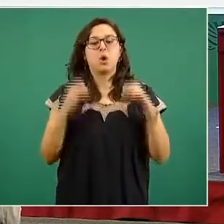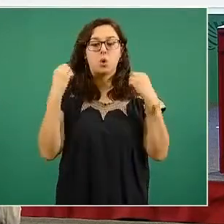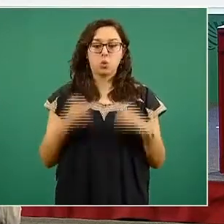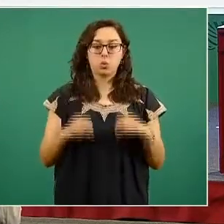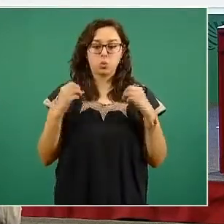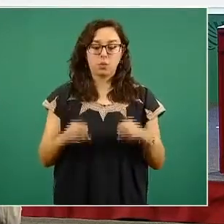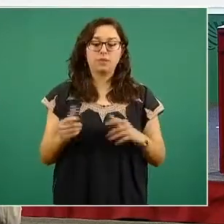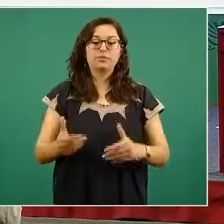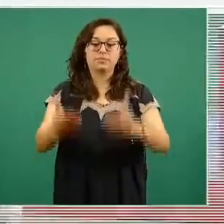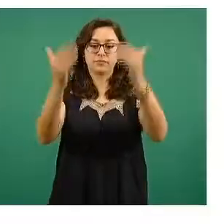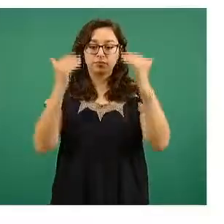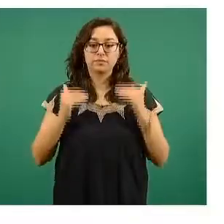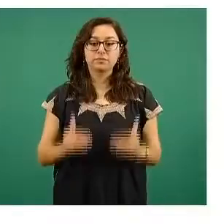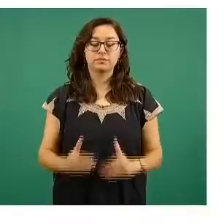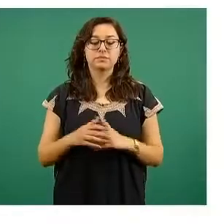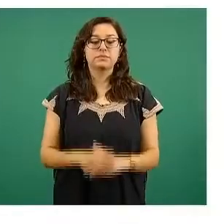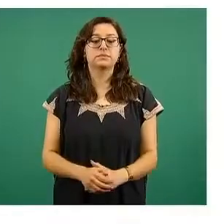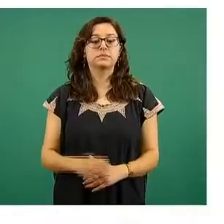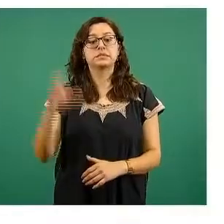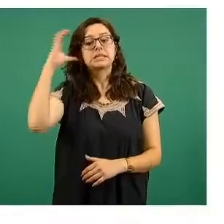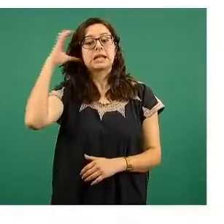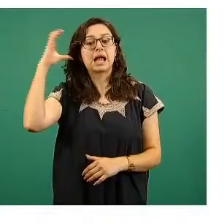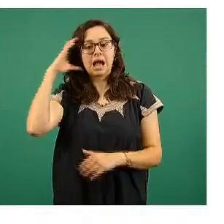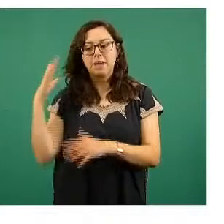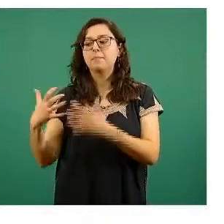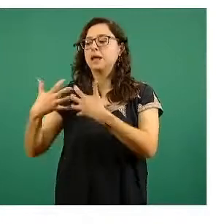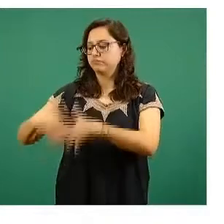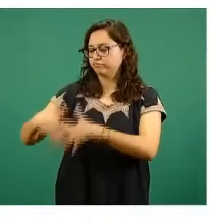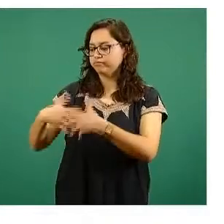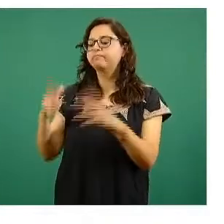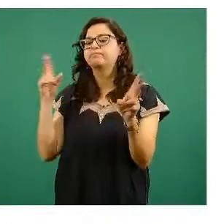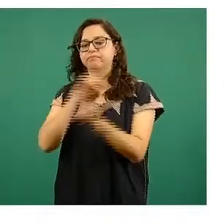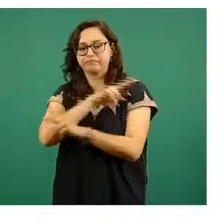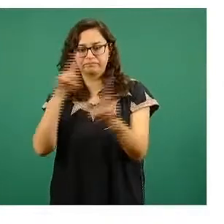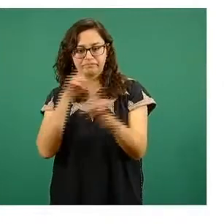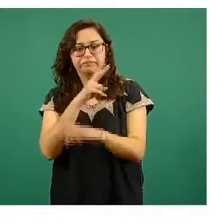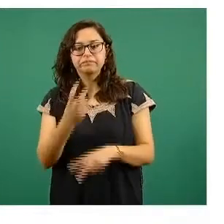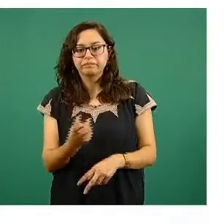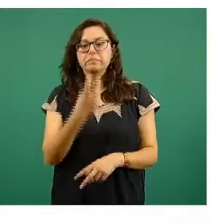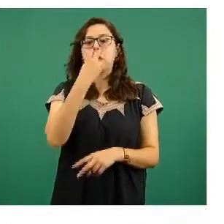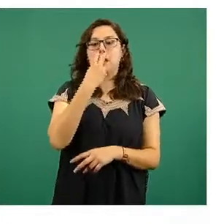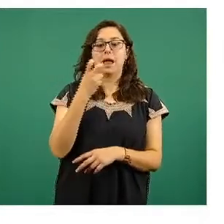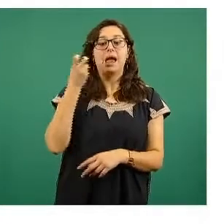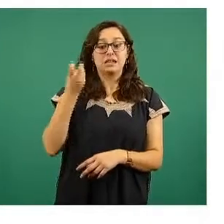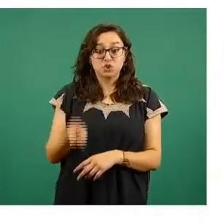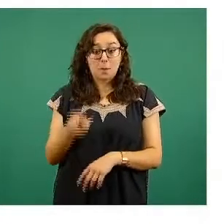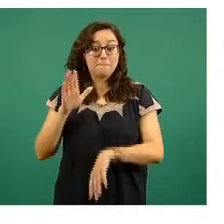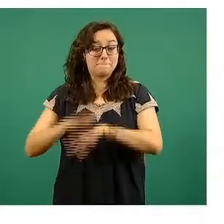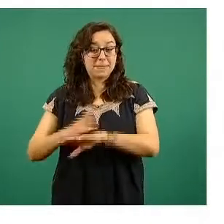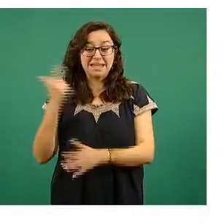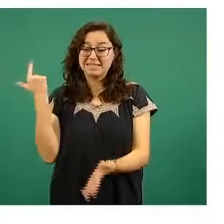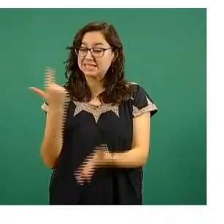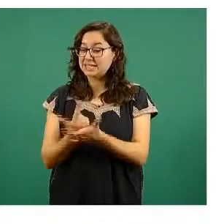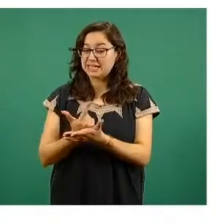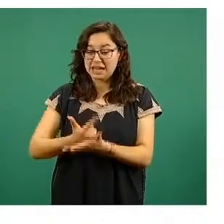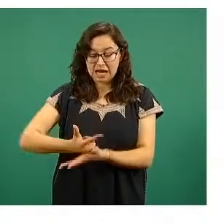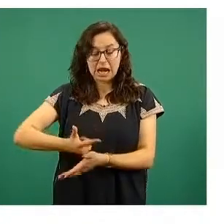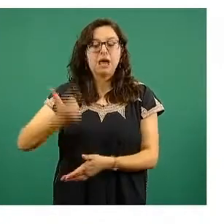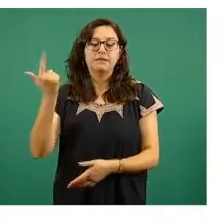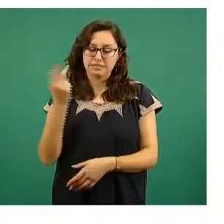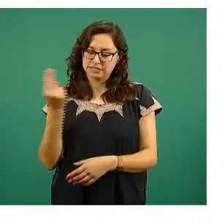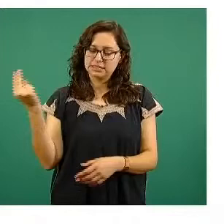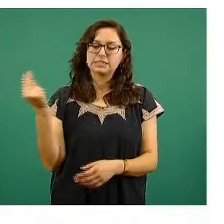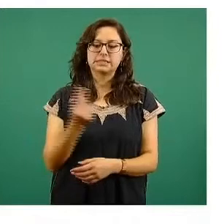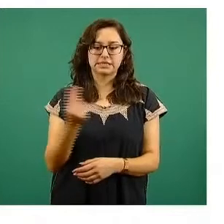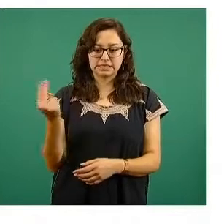podemos observar la disponibilidad para camas con ventilador. Estas son las camas que requieren los pacientes críticamente enfermos.